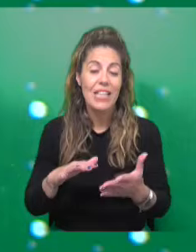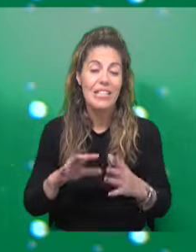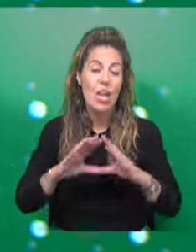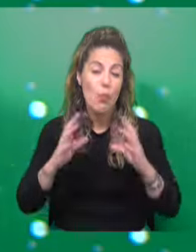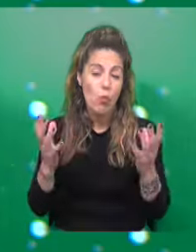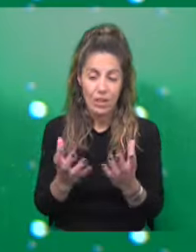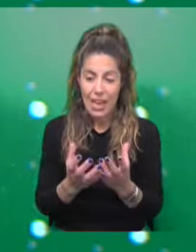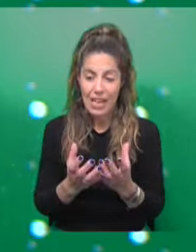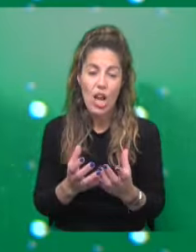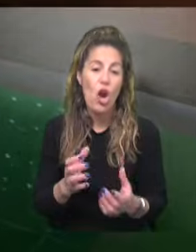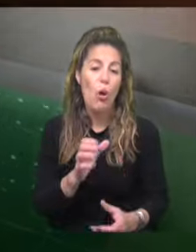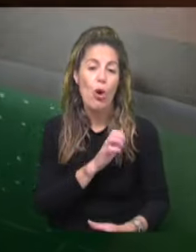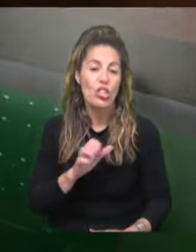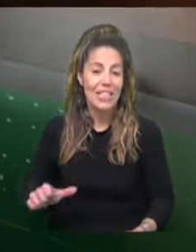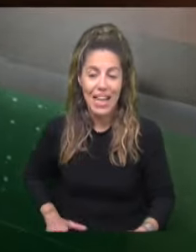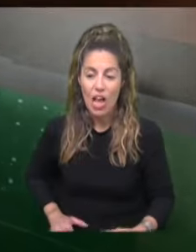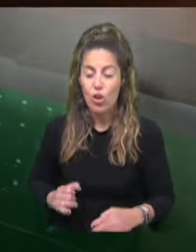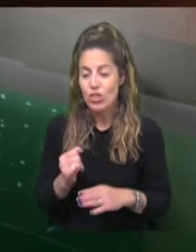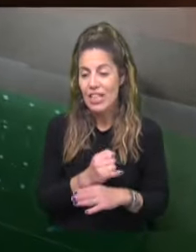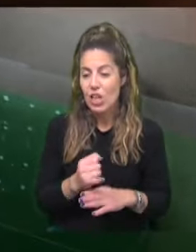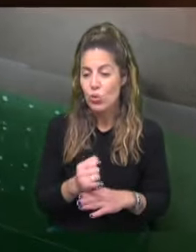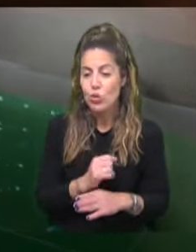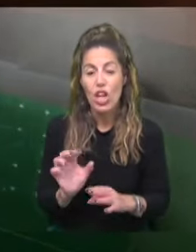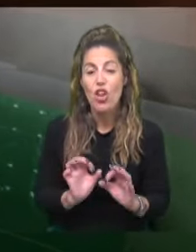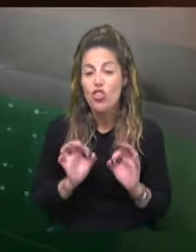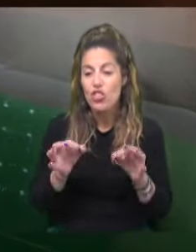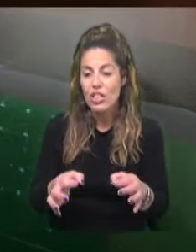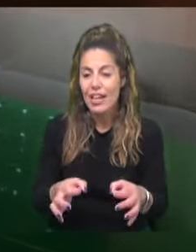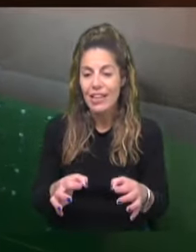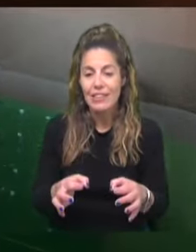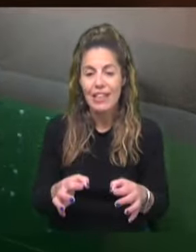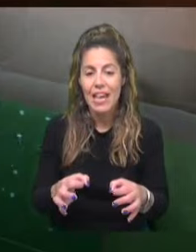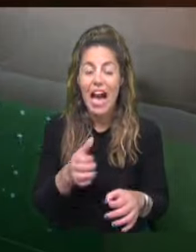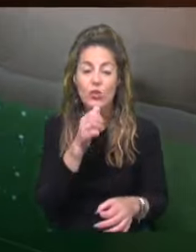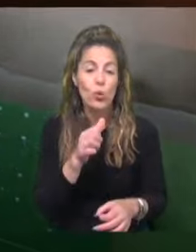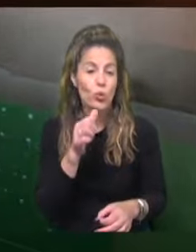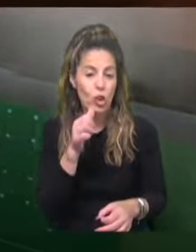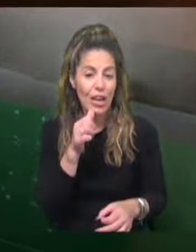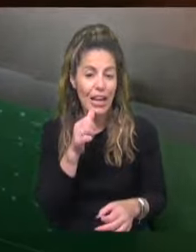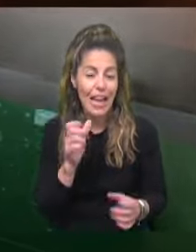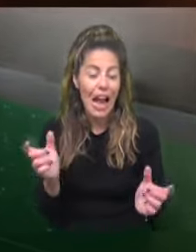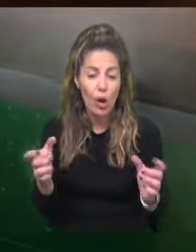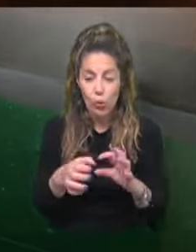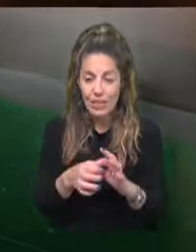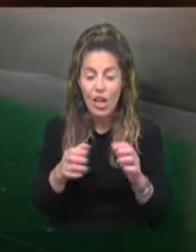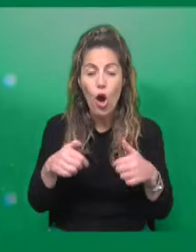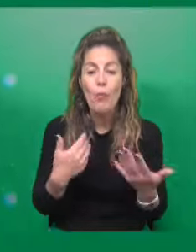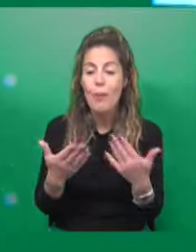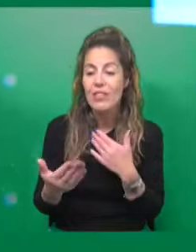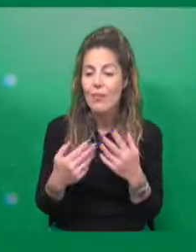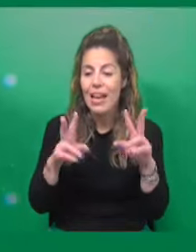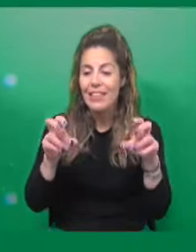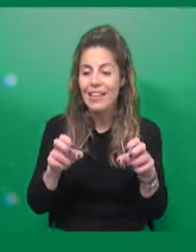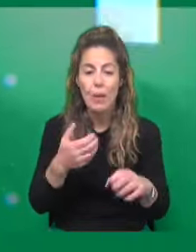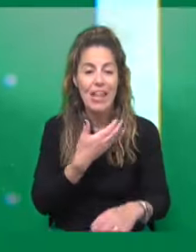estados como determinadas instituciones quizás no no llegan este a solucionarlos a juntarse pero hoy vamos a meternos en el tema de